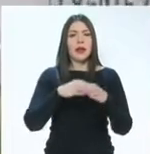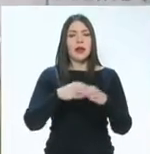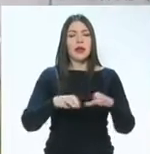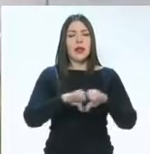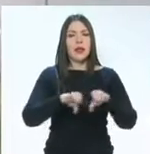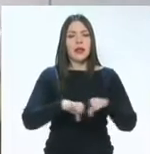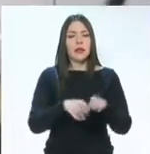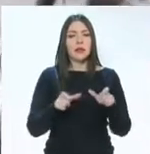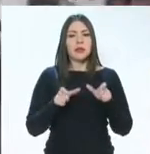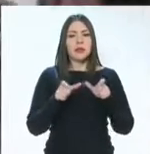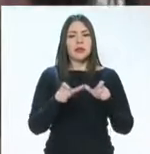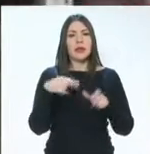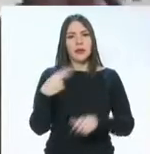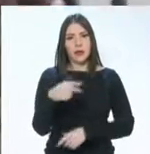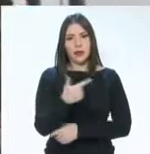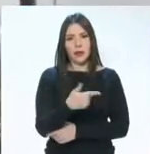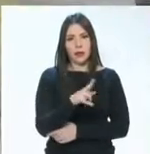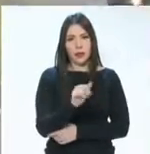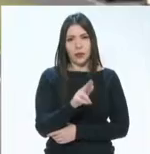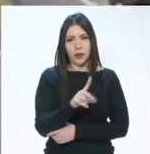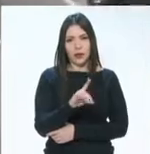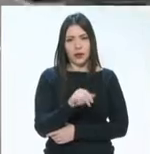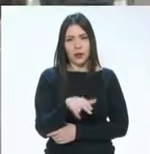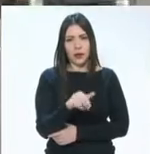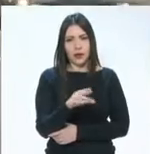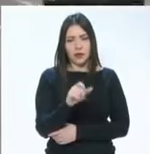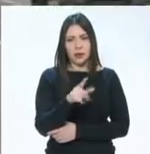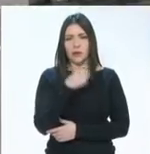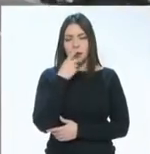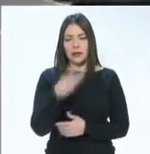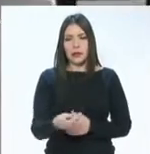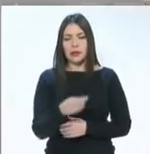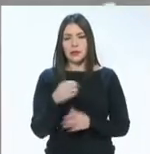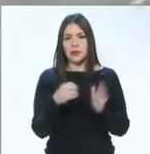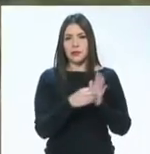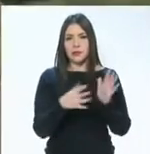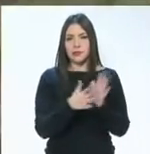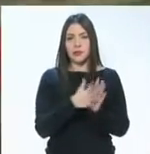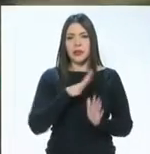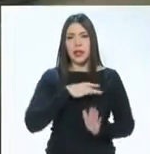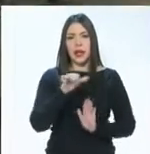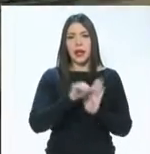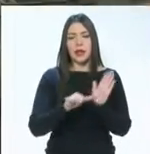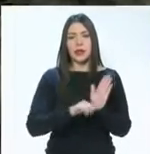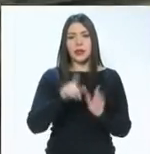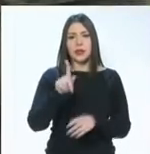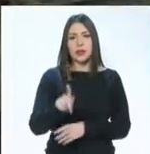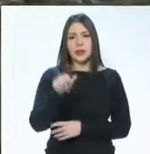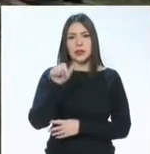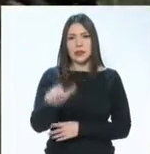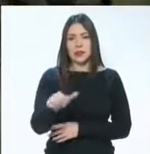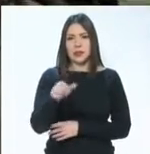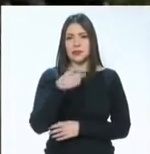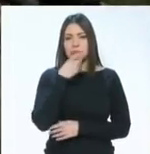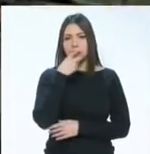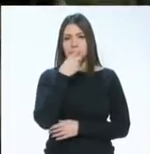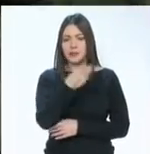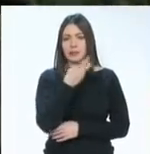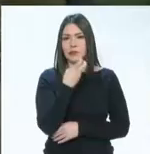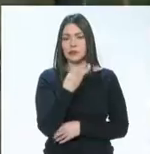que se refiere, dice la fracción séptima del artículo 76, a que se refiere la fracción